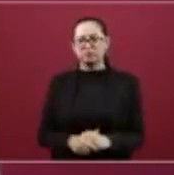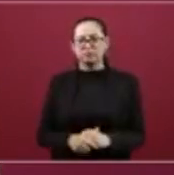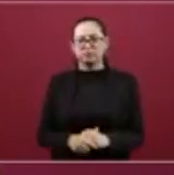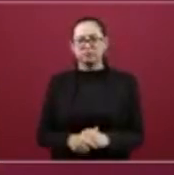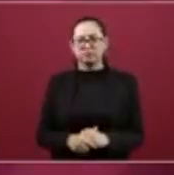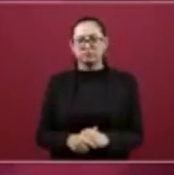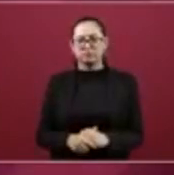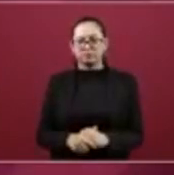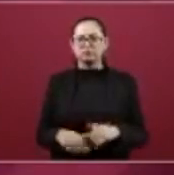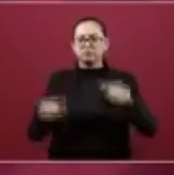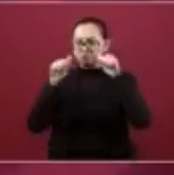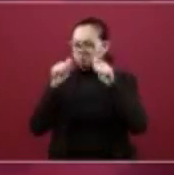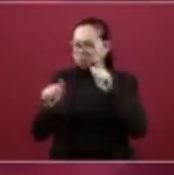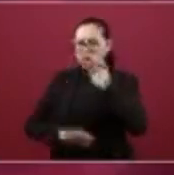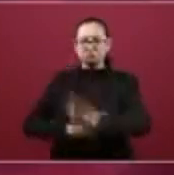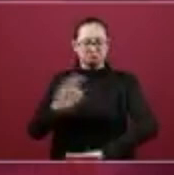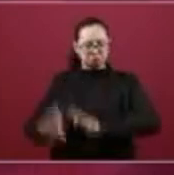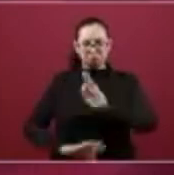para atenderlo.